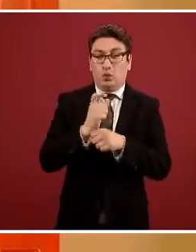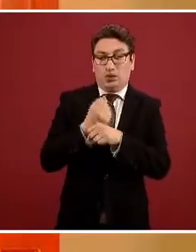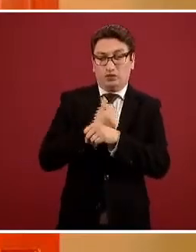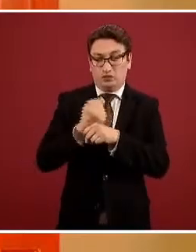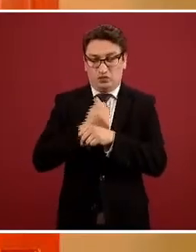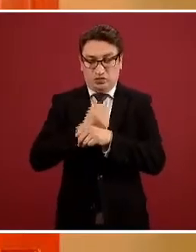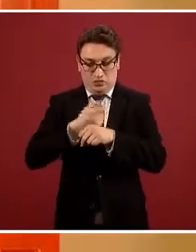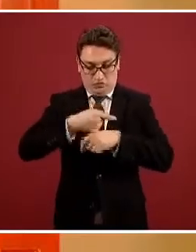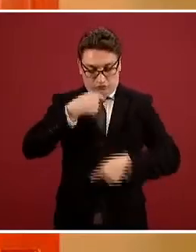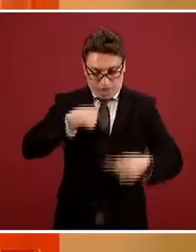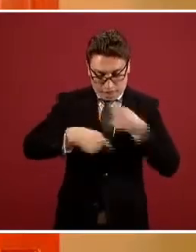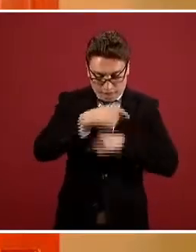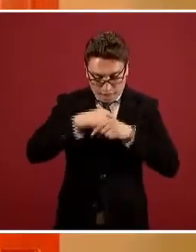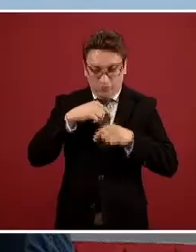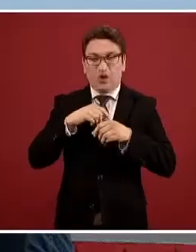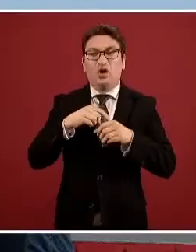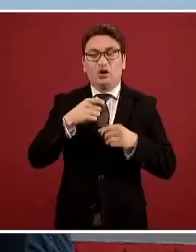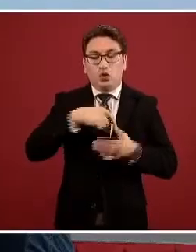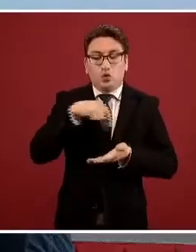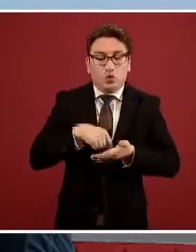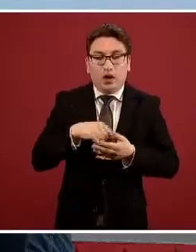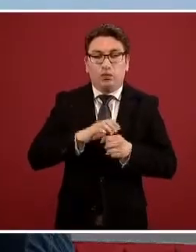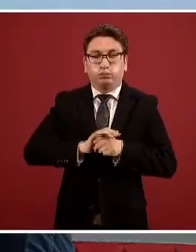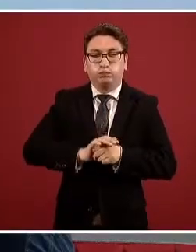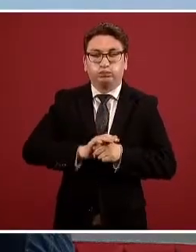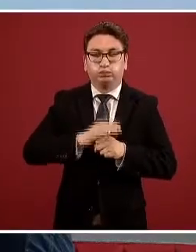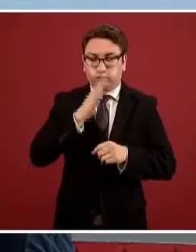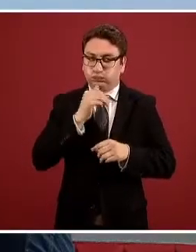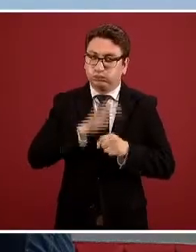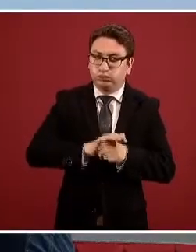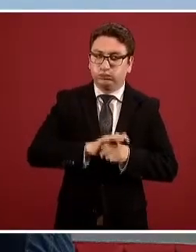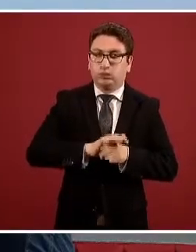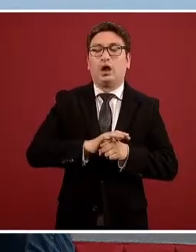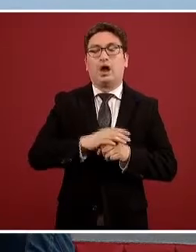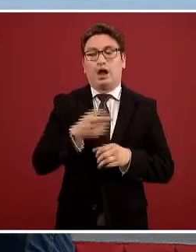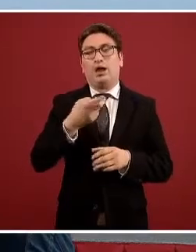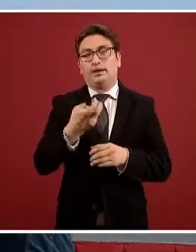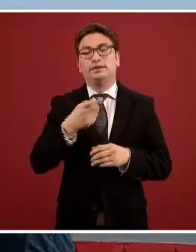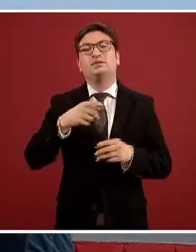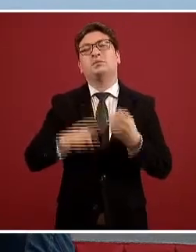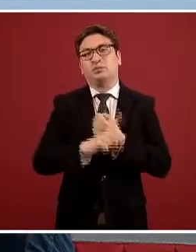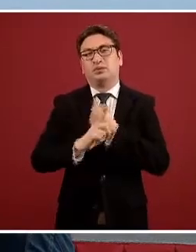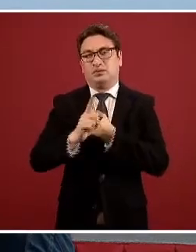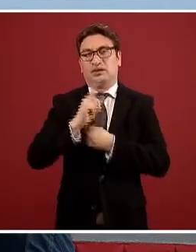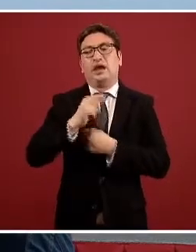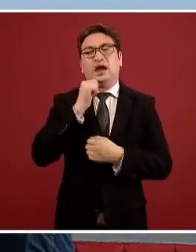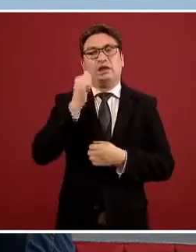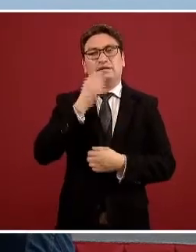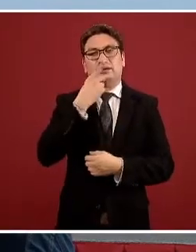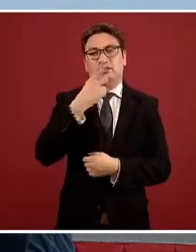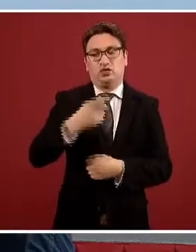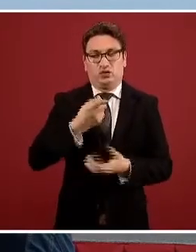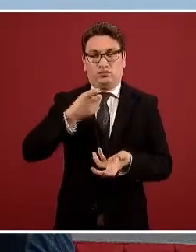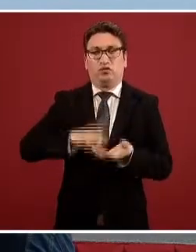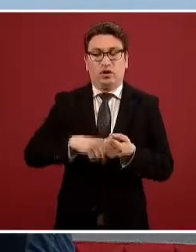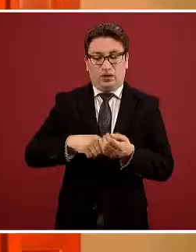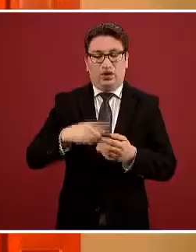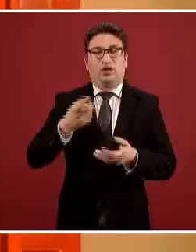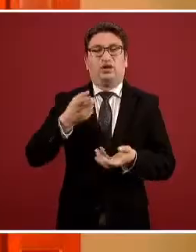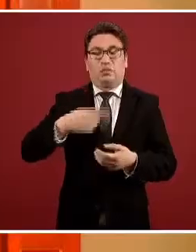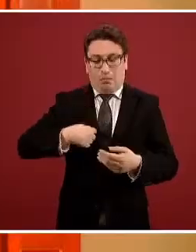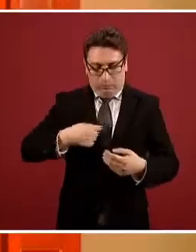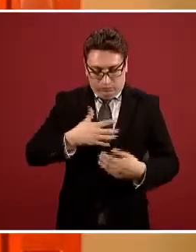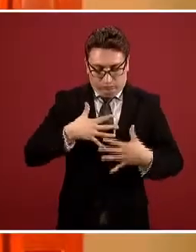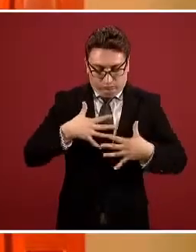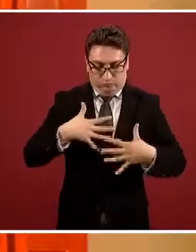circulación arterial en los pequeños territorios. Ayer me refería a ello hablando del daño pulmonar agudo y de cómo el daño pulmonar es